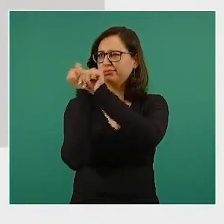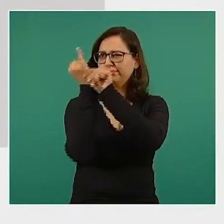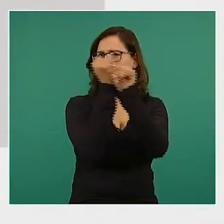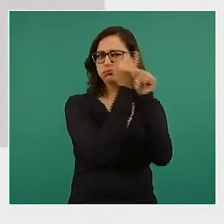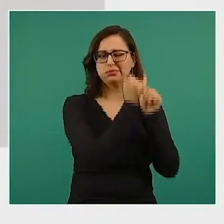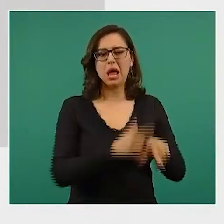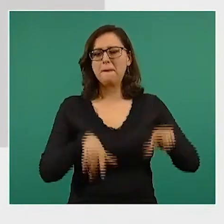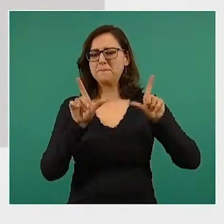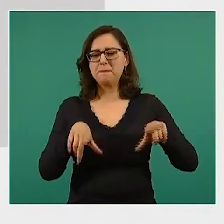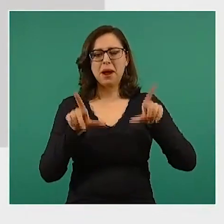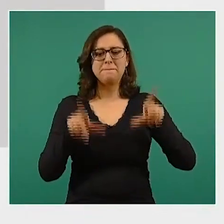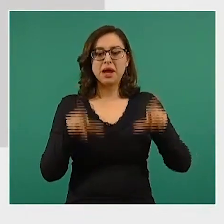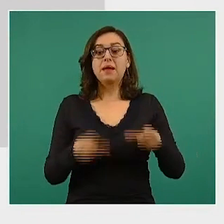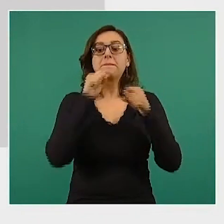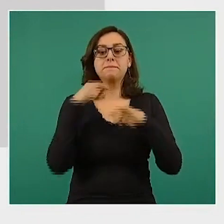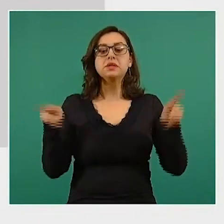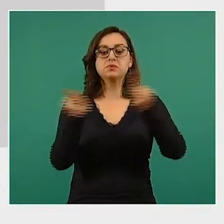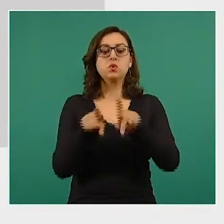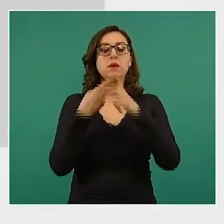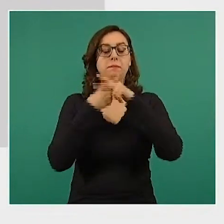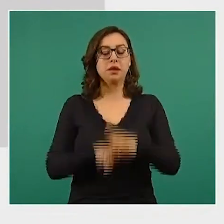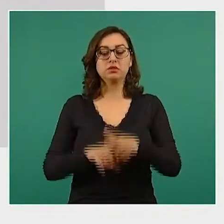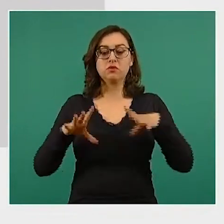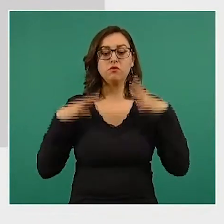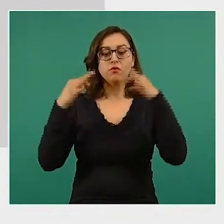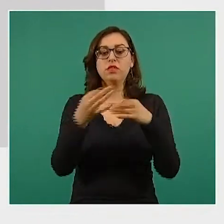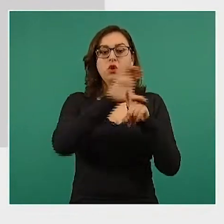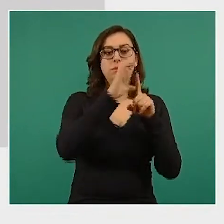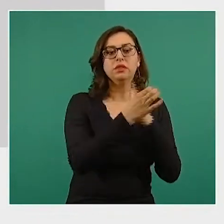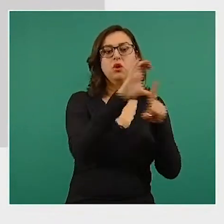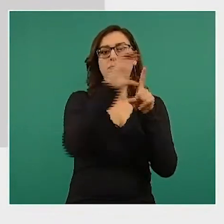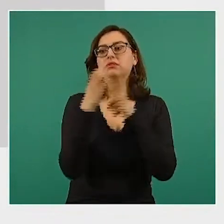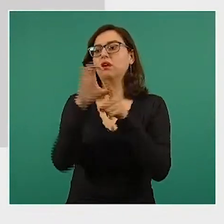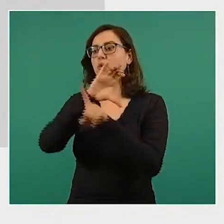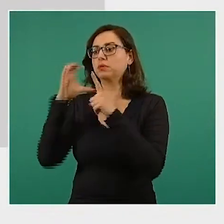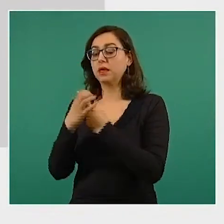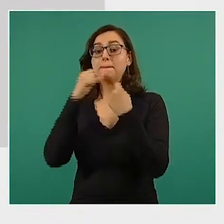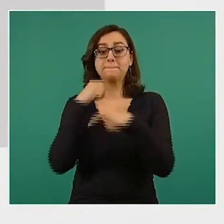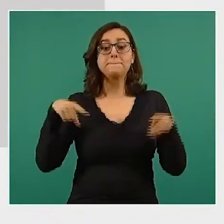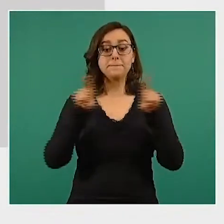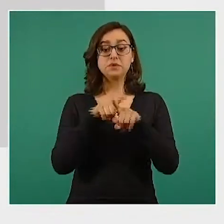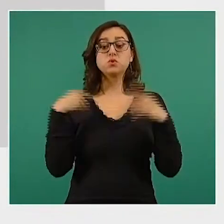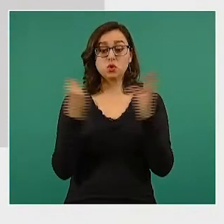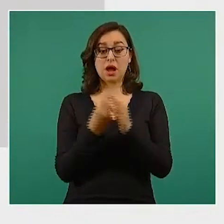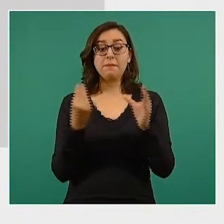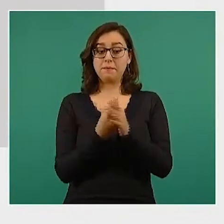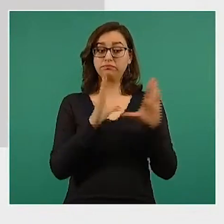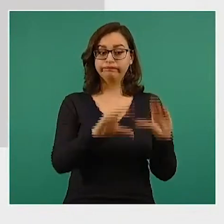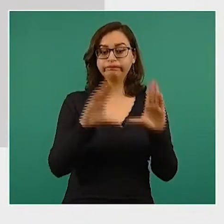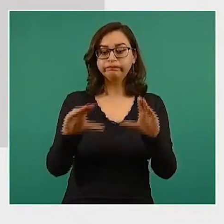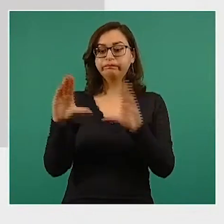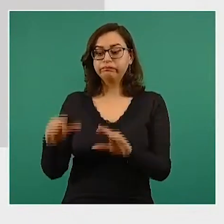de la activación de distintos comités de rectoría y coordinación y también la capacitación. Se hablaba de la vigilancia